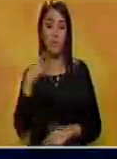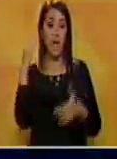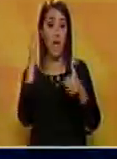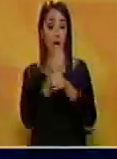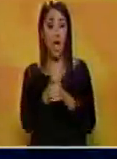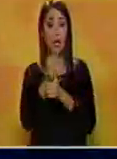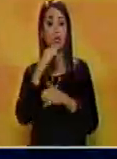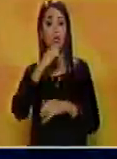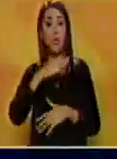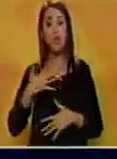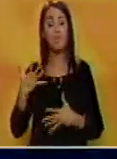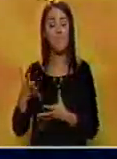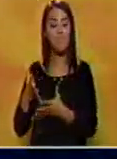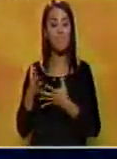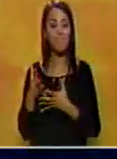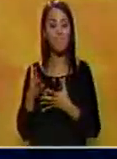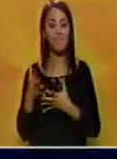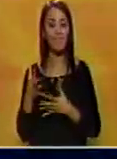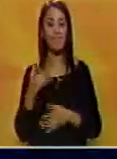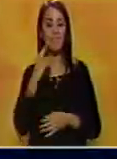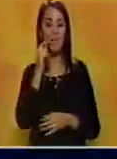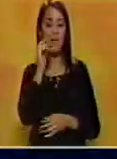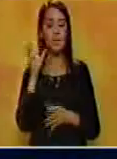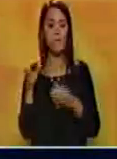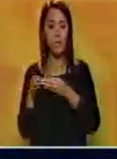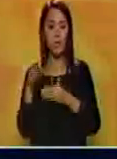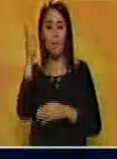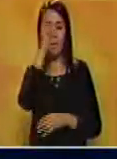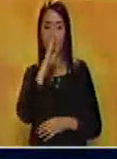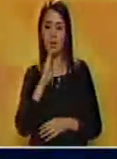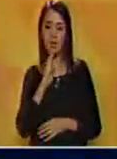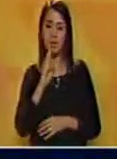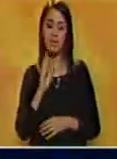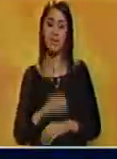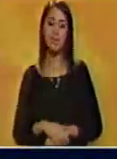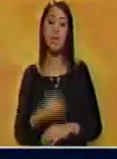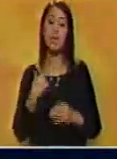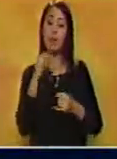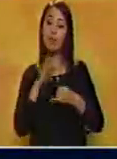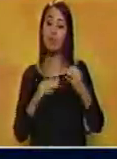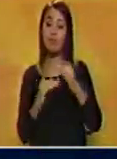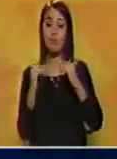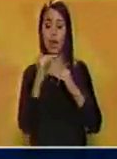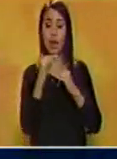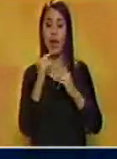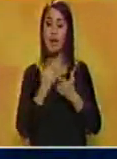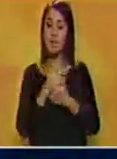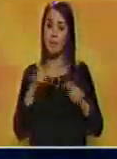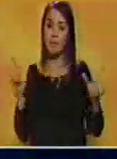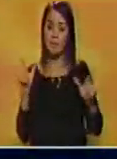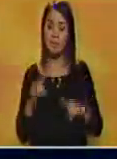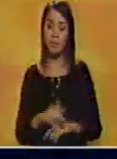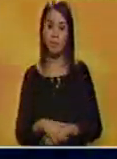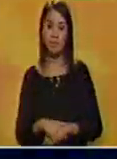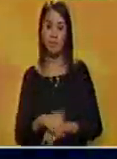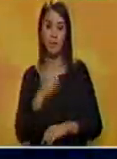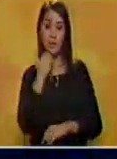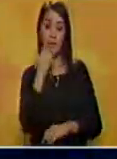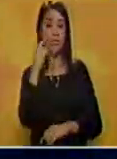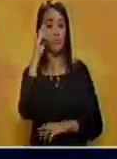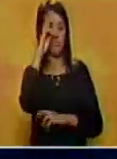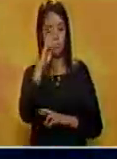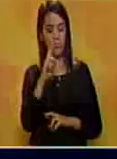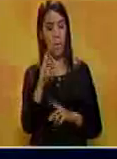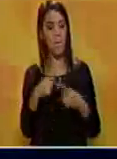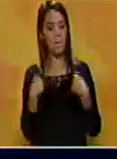un histórico triunfo ante el Corinthians de Brasil que los acerque a los octavos de final de la Conmebol Libertadores. El Depor ha hecho respetar su